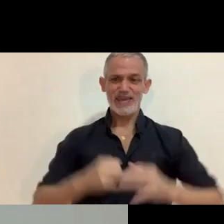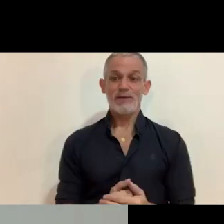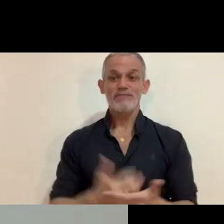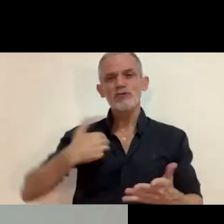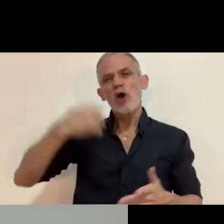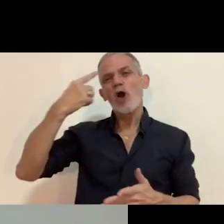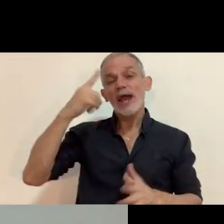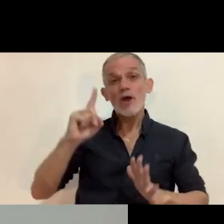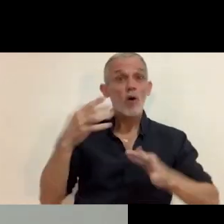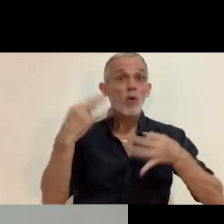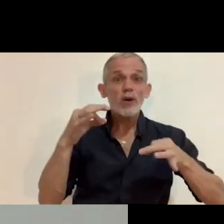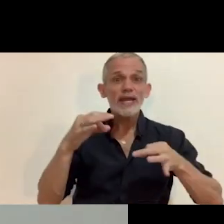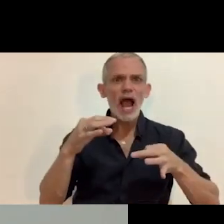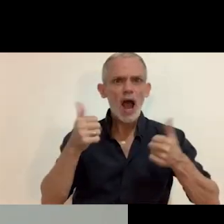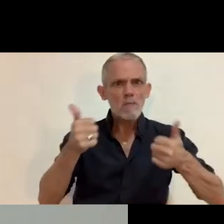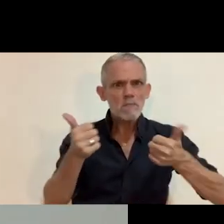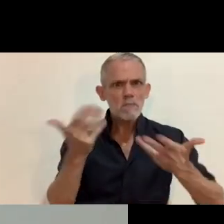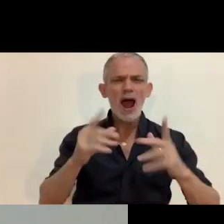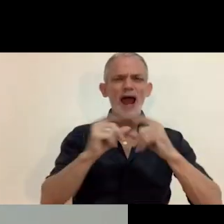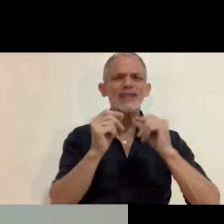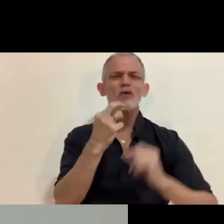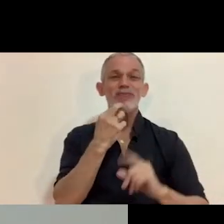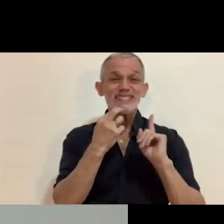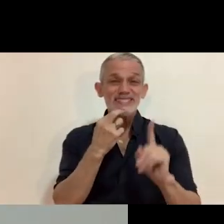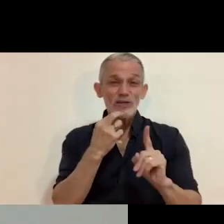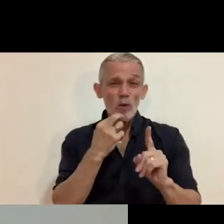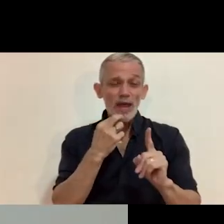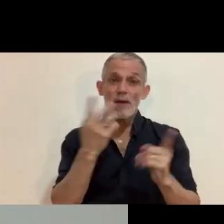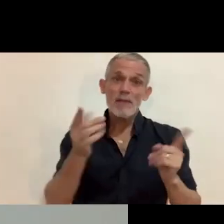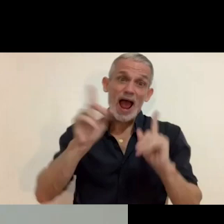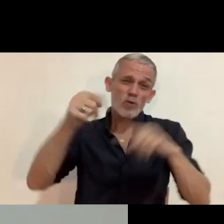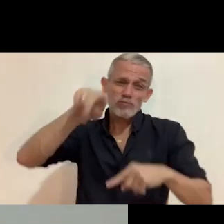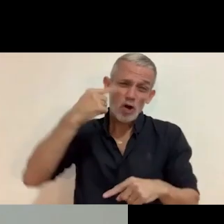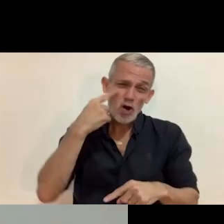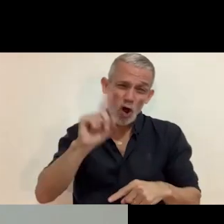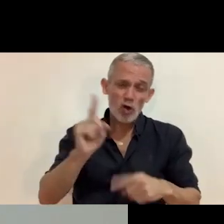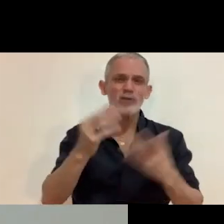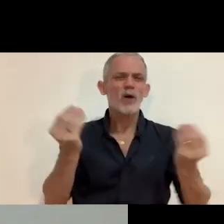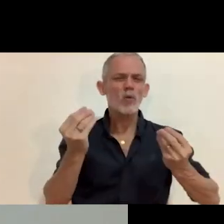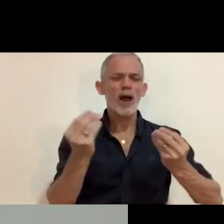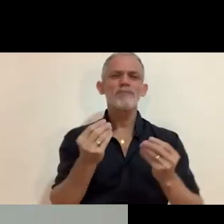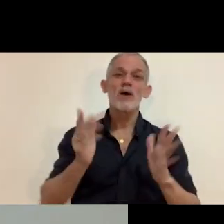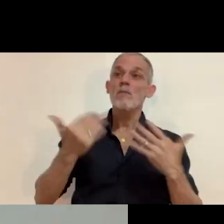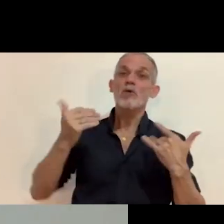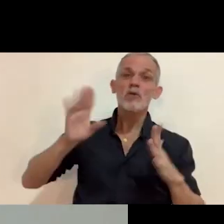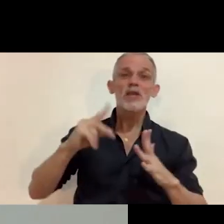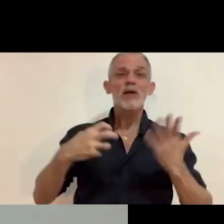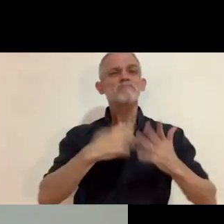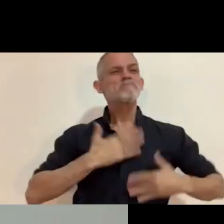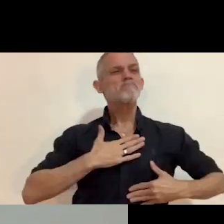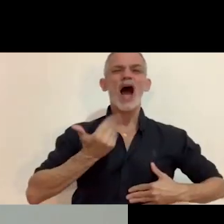si se quiere, ventaja que tiene el artículo 19, por quienes no lo conocen, es la facultad del fisco de no